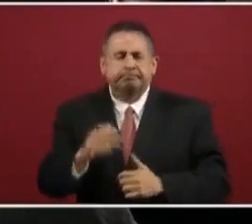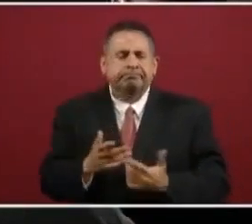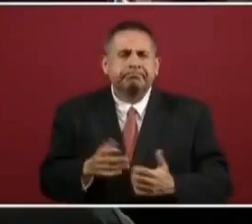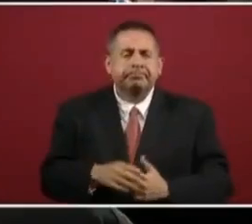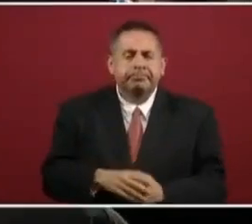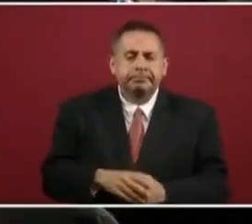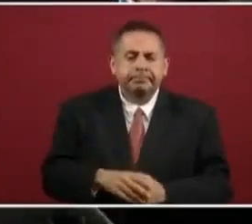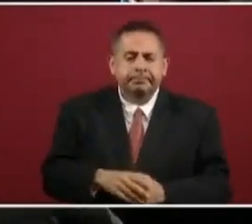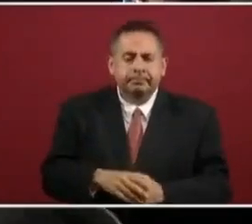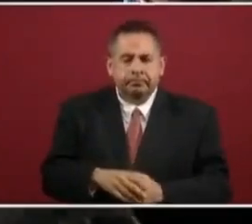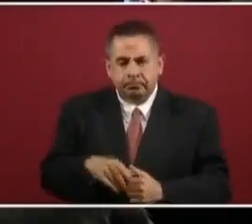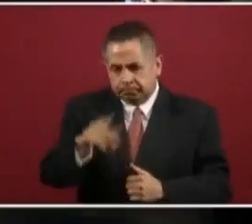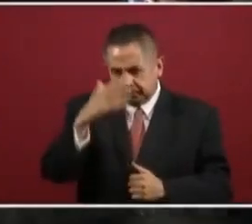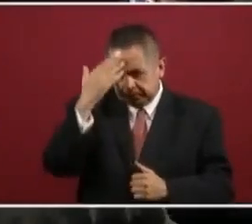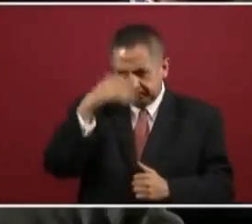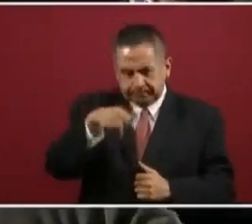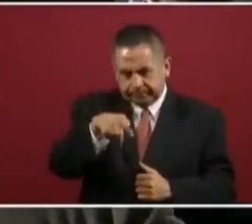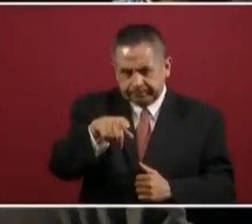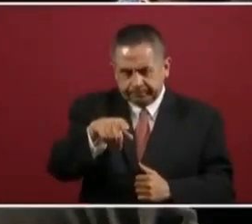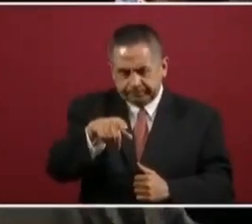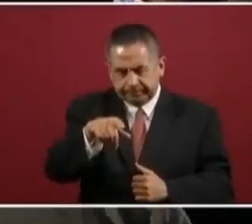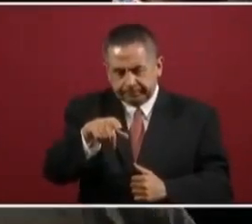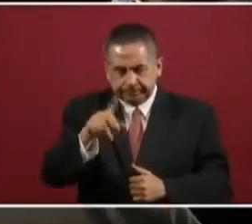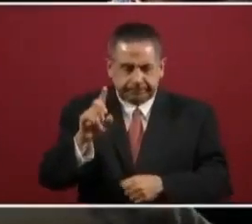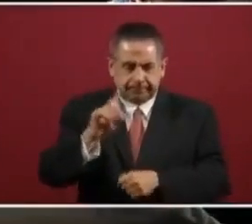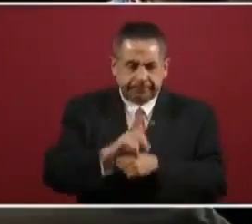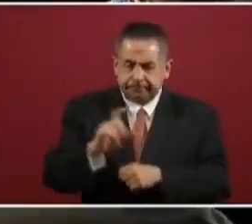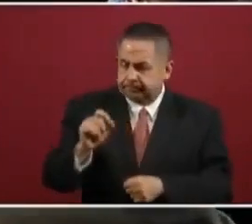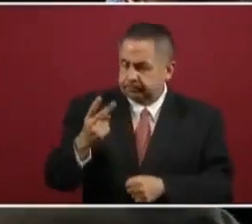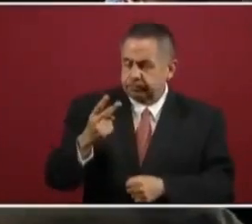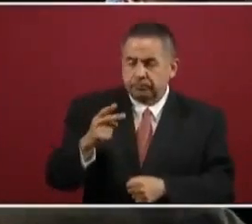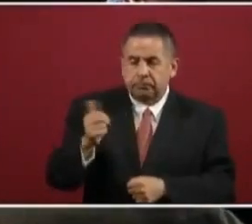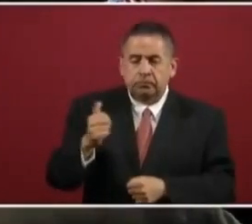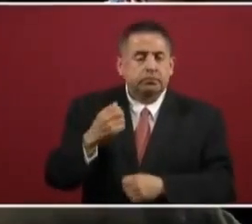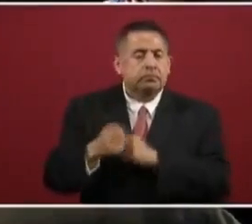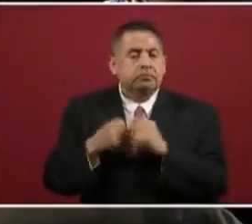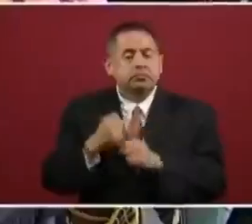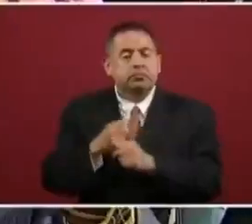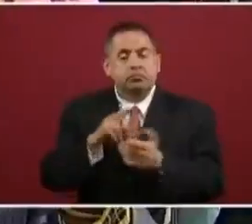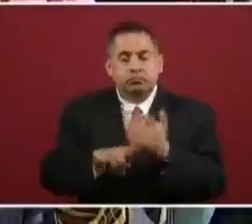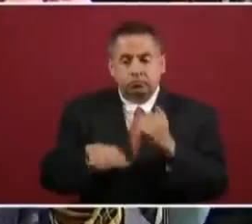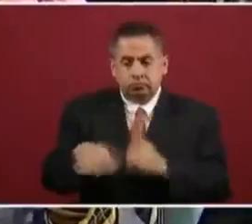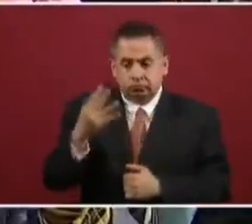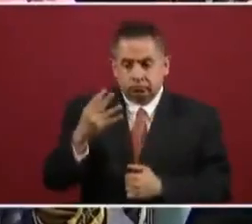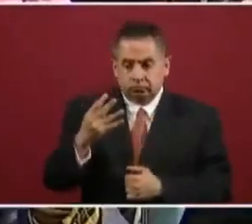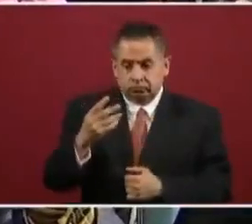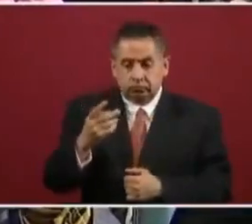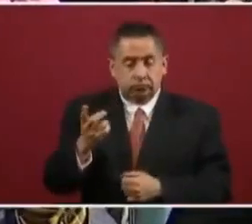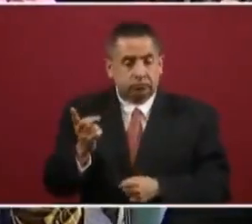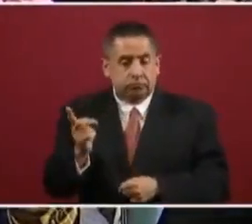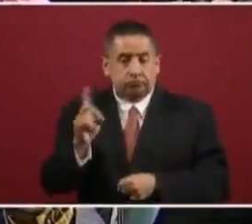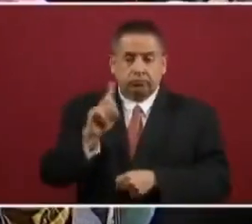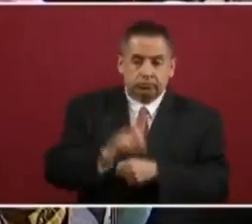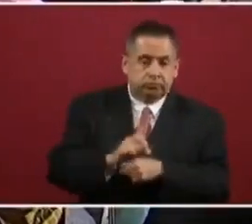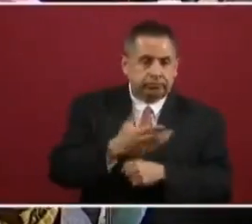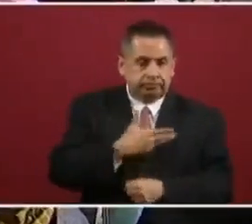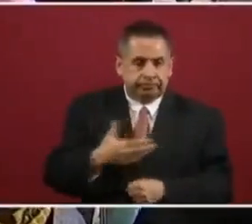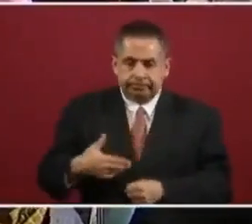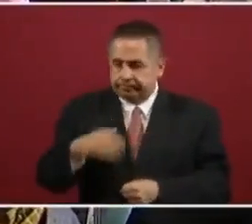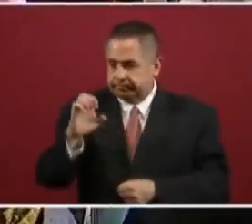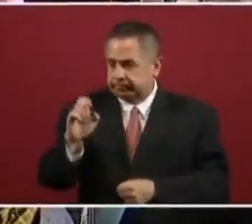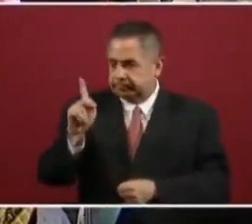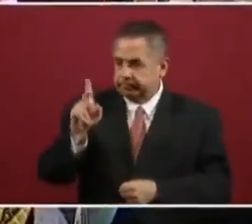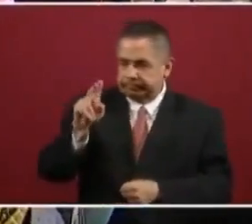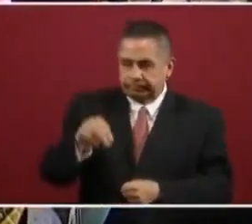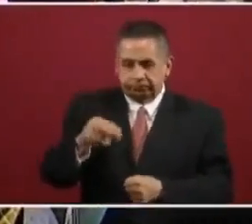eh Como usted sabe el el día 22 de agosto del 2014 el día que el presidente Enrique Peña Nieto